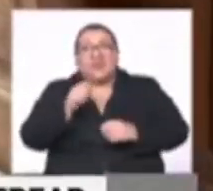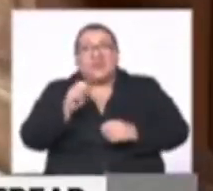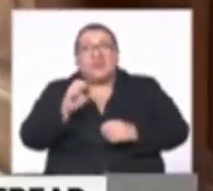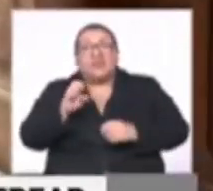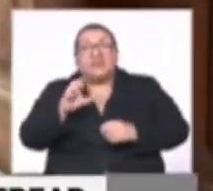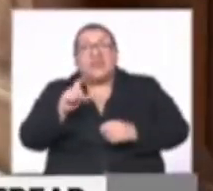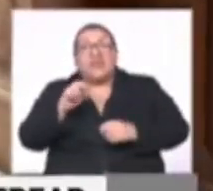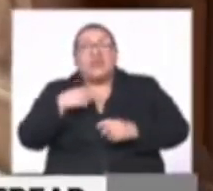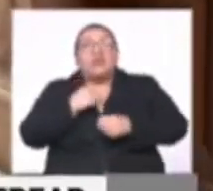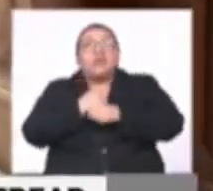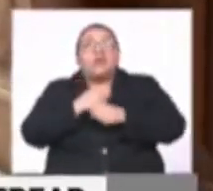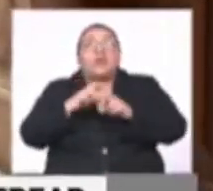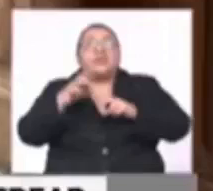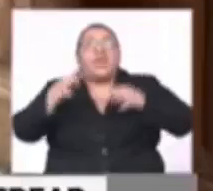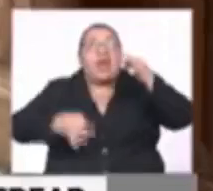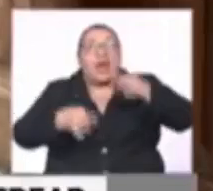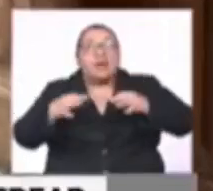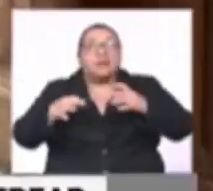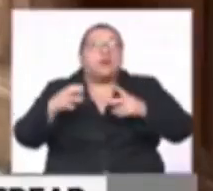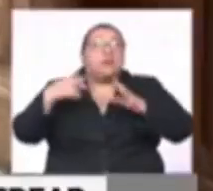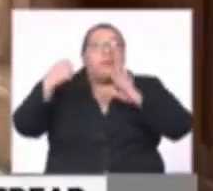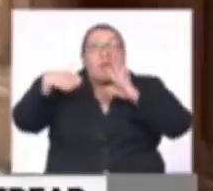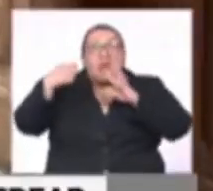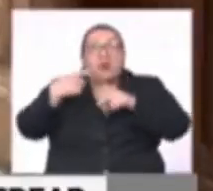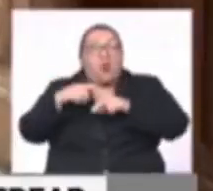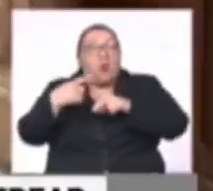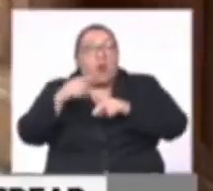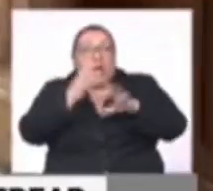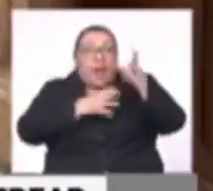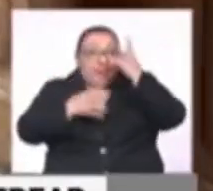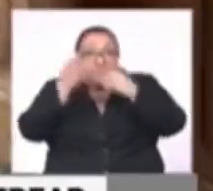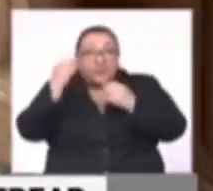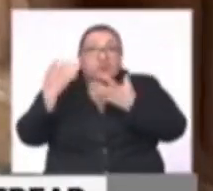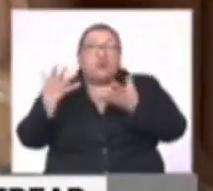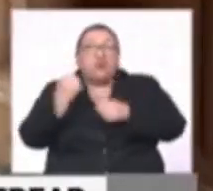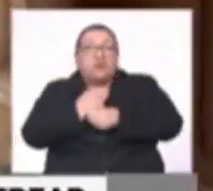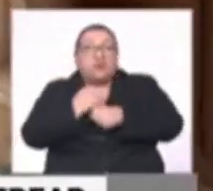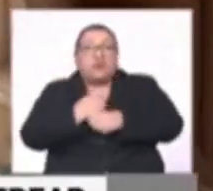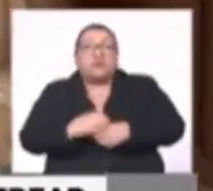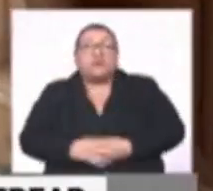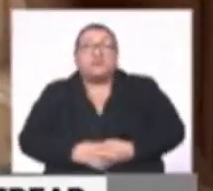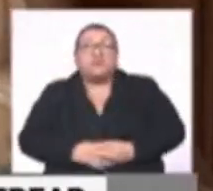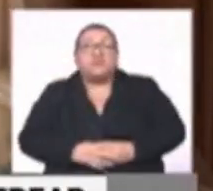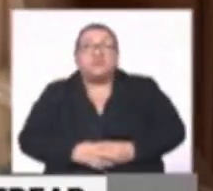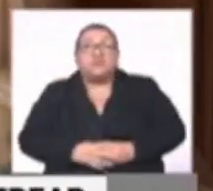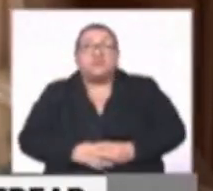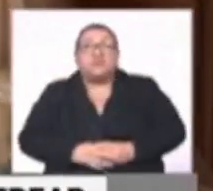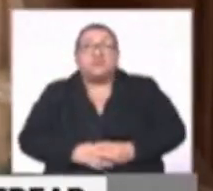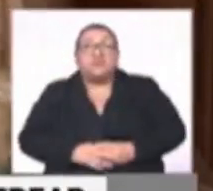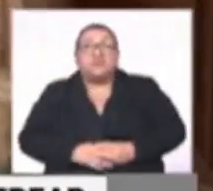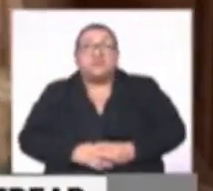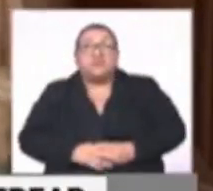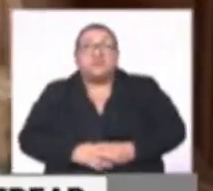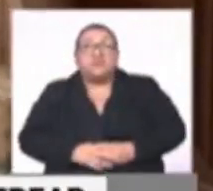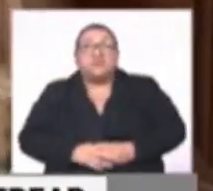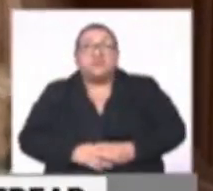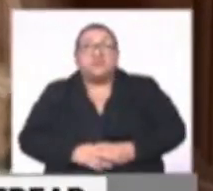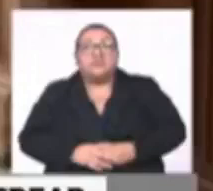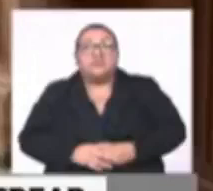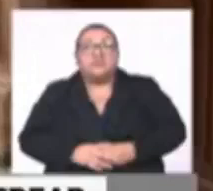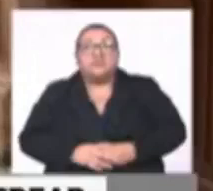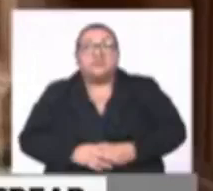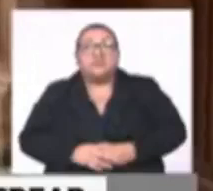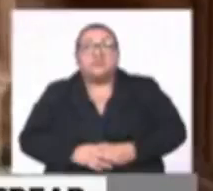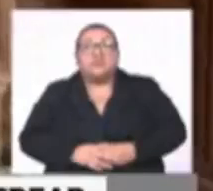escénico, a diferencia de universidades como la Universidad Católica, UPC, UPSUR, que ya dan